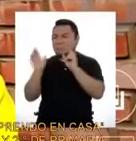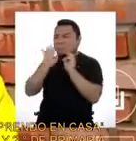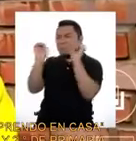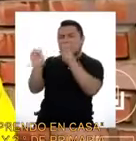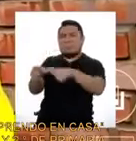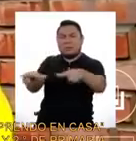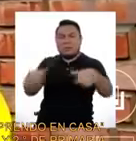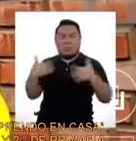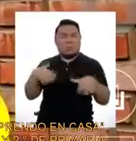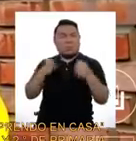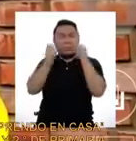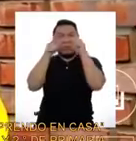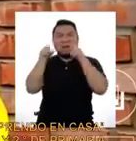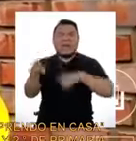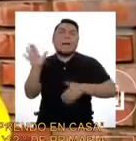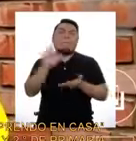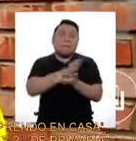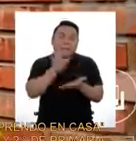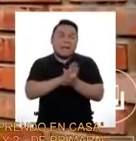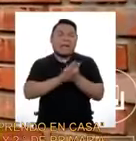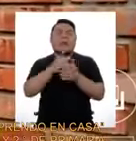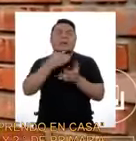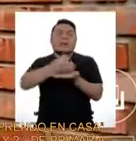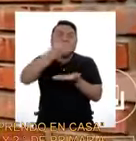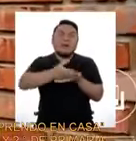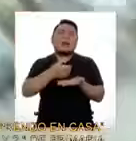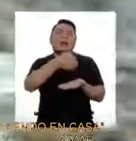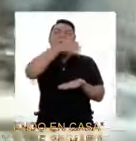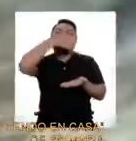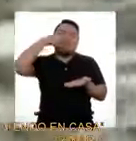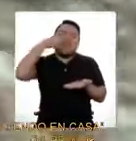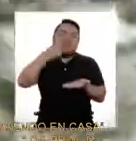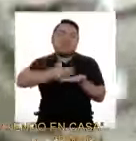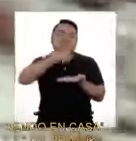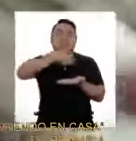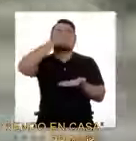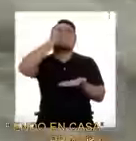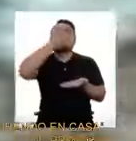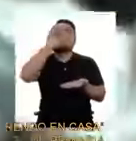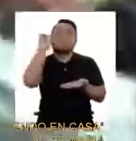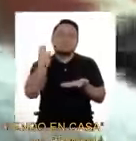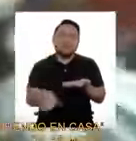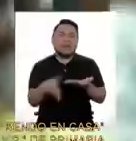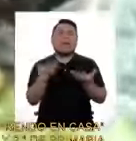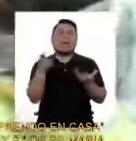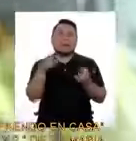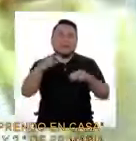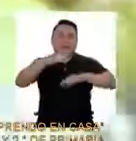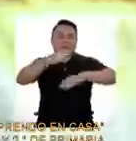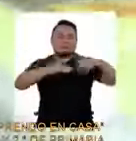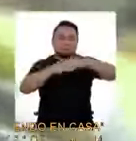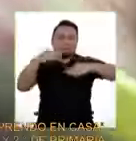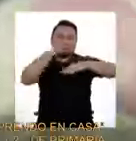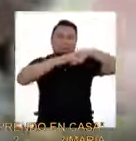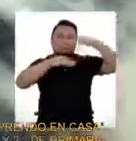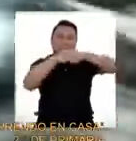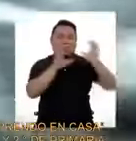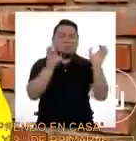basura encontré papeles, cartones, latas de cerveza, cajitas de frugos, ladrillos, cemento